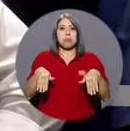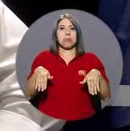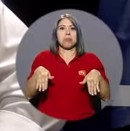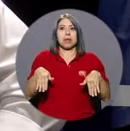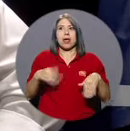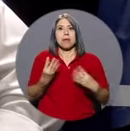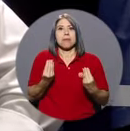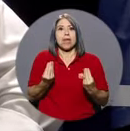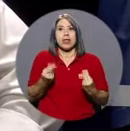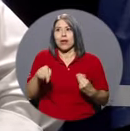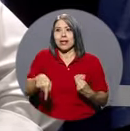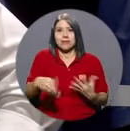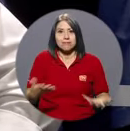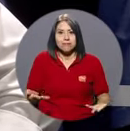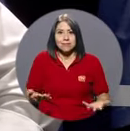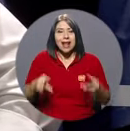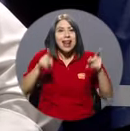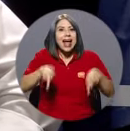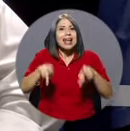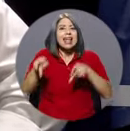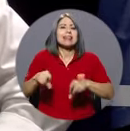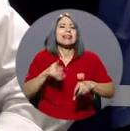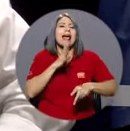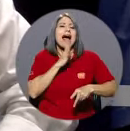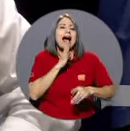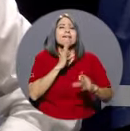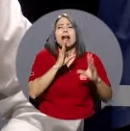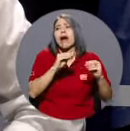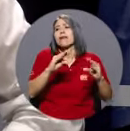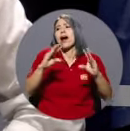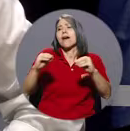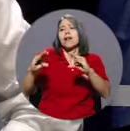nadie quiere tomar decisión. Ese es el único miedo que hay aquí. Exacto. Aquí la gente